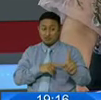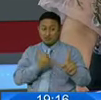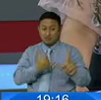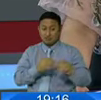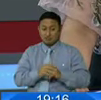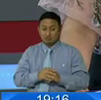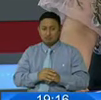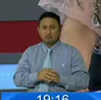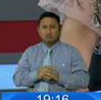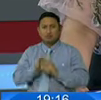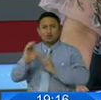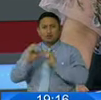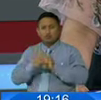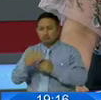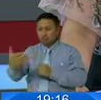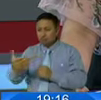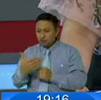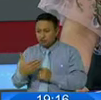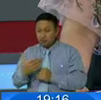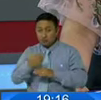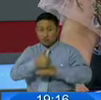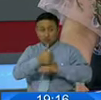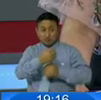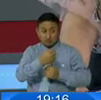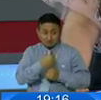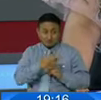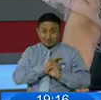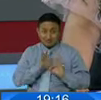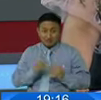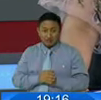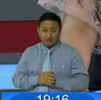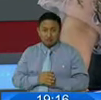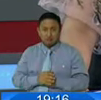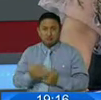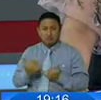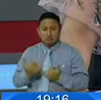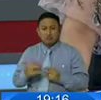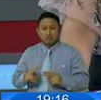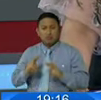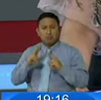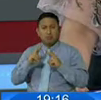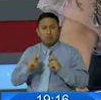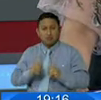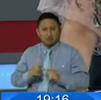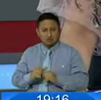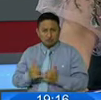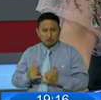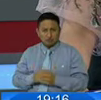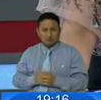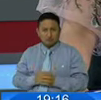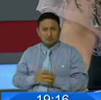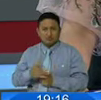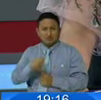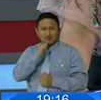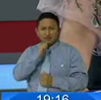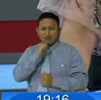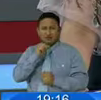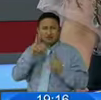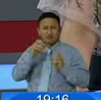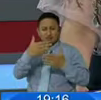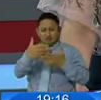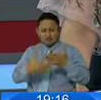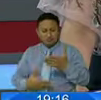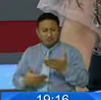enteró por los medios de comunicación y no por las autoridades. Asegura que dentro de la investigación que se sigue aún hay muchos